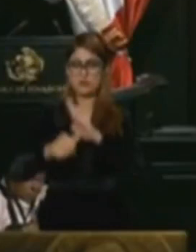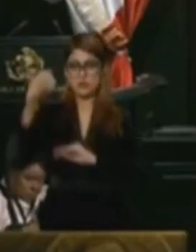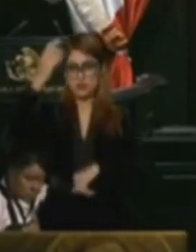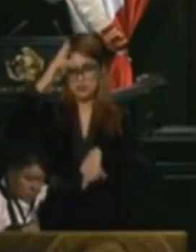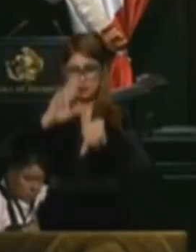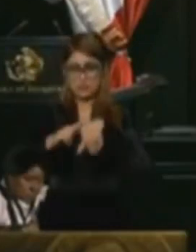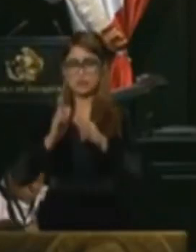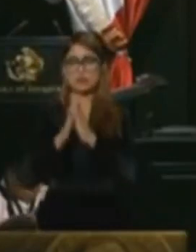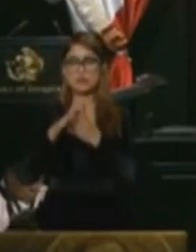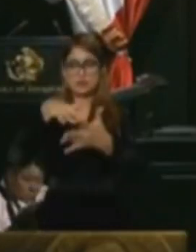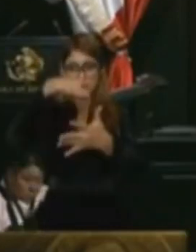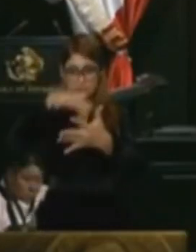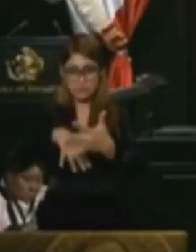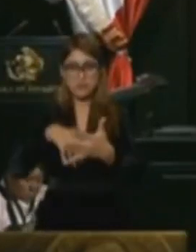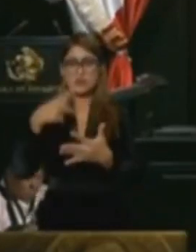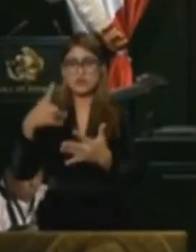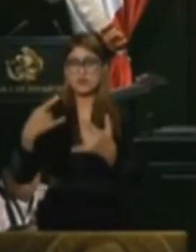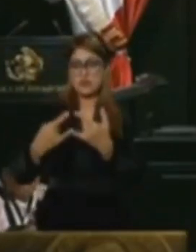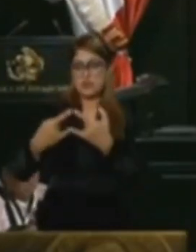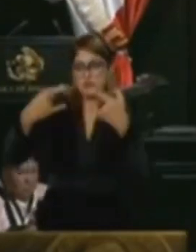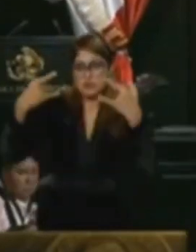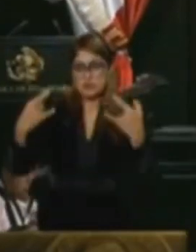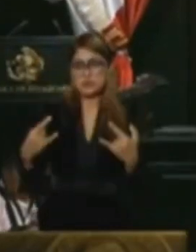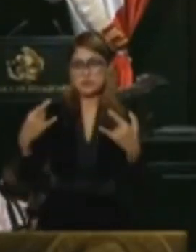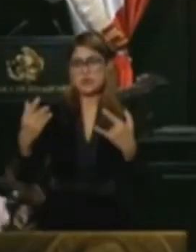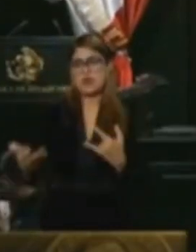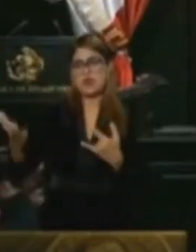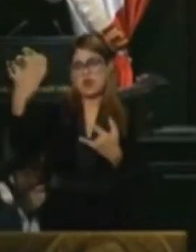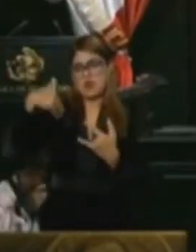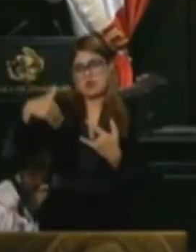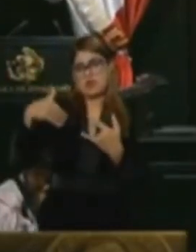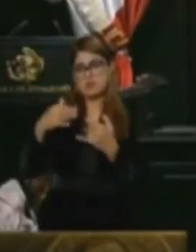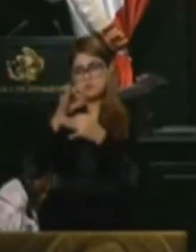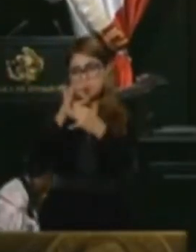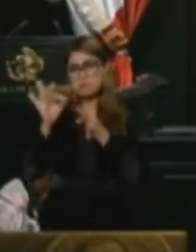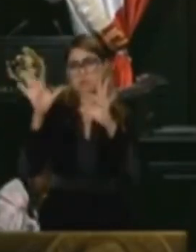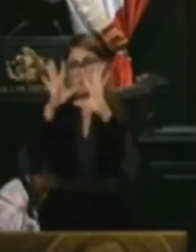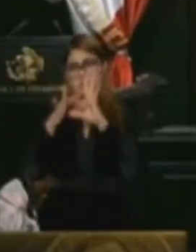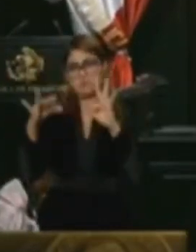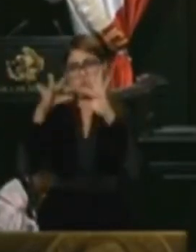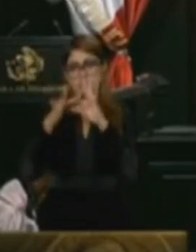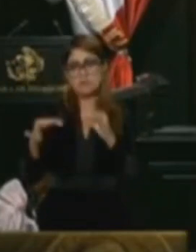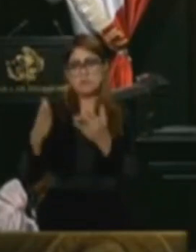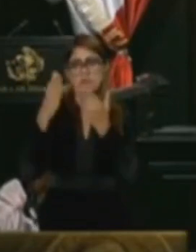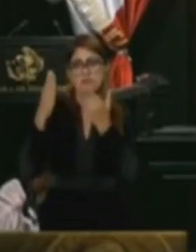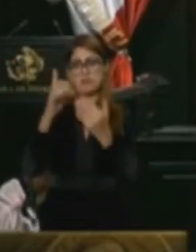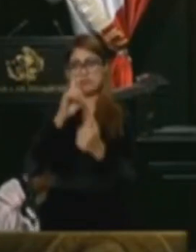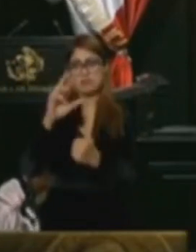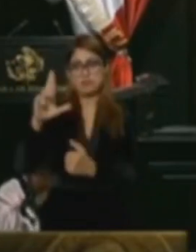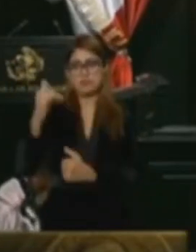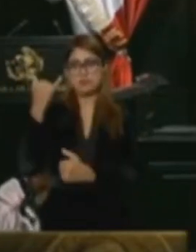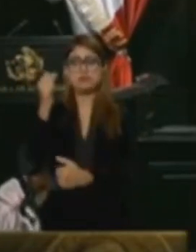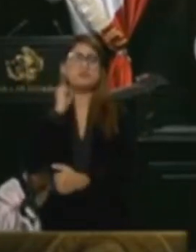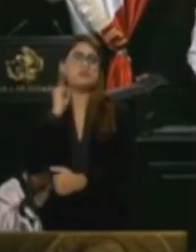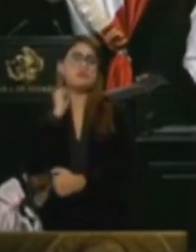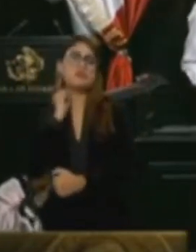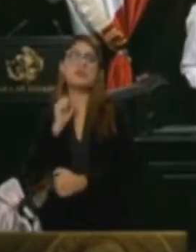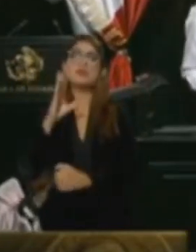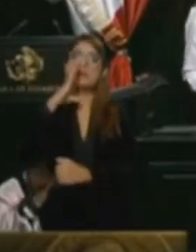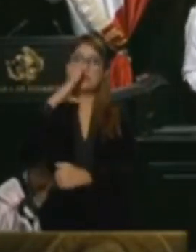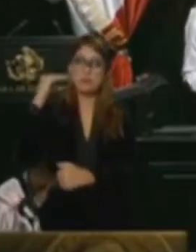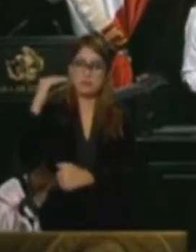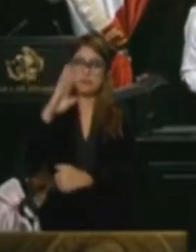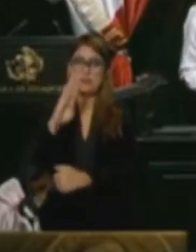de Lectura, a la histórica proclama del doctor y senador Belisario